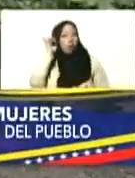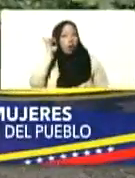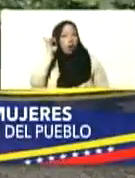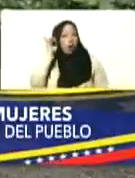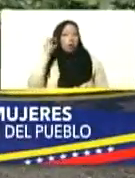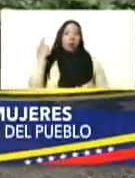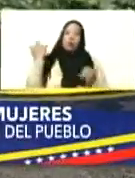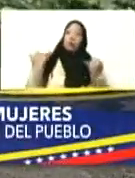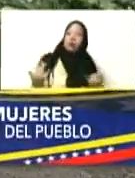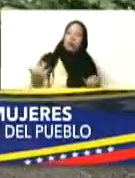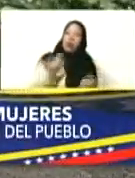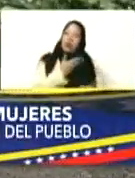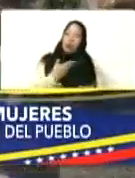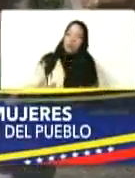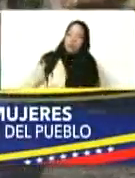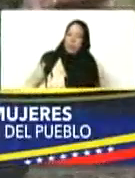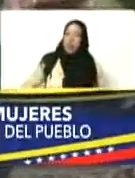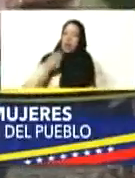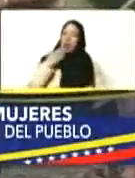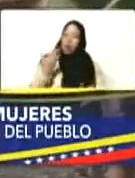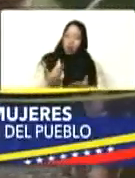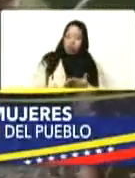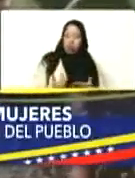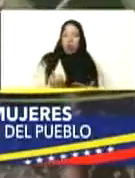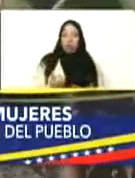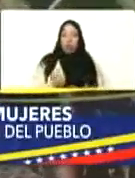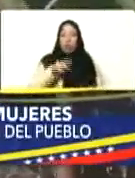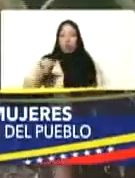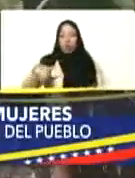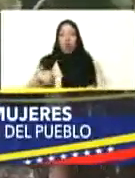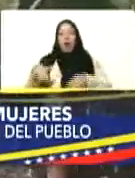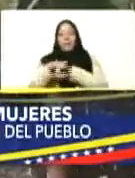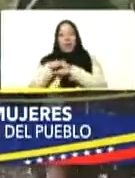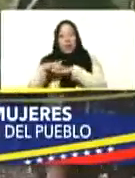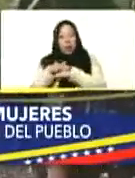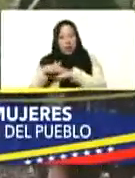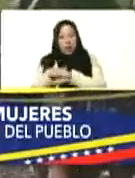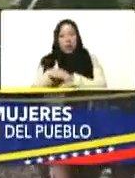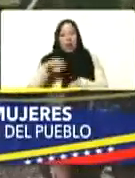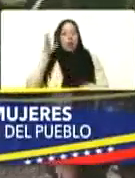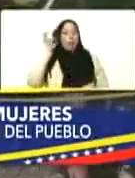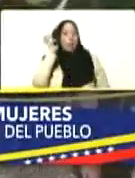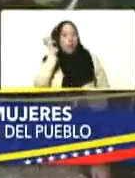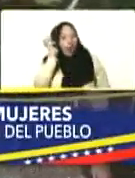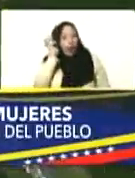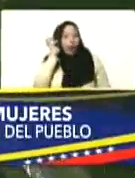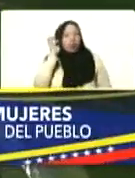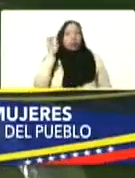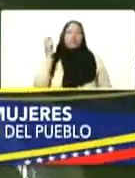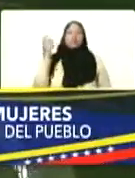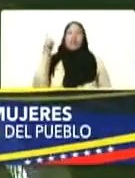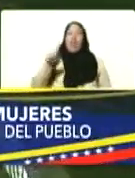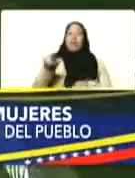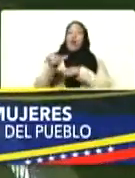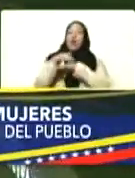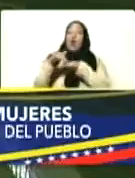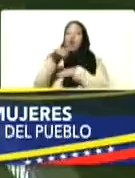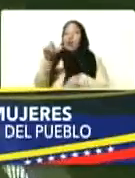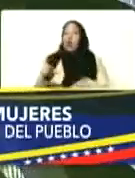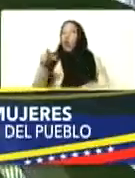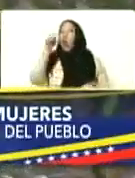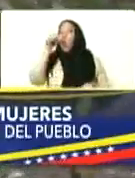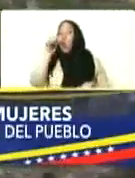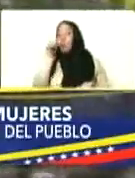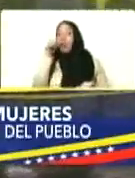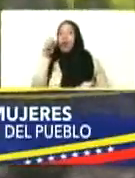con esto, presidente, le agradecemos a usted, a nuestra ministra Diva Guzmán, a nuestro gobernador, el Drácula de Carabobo,